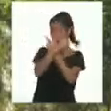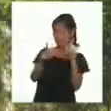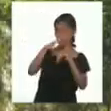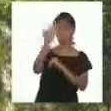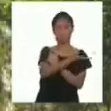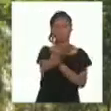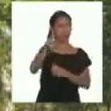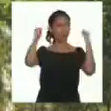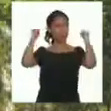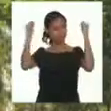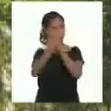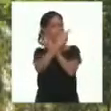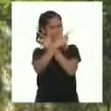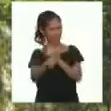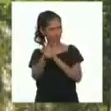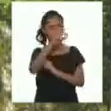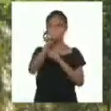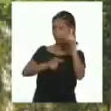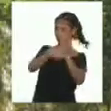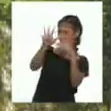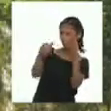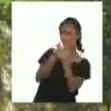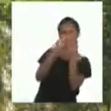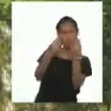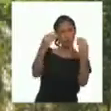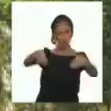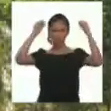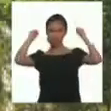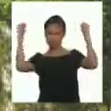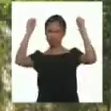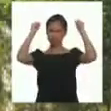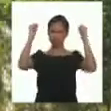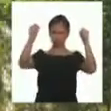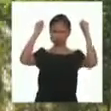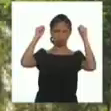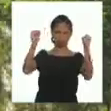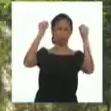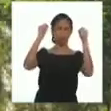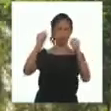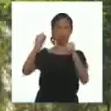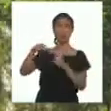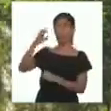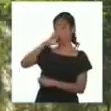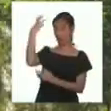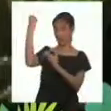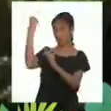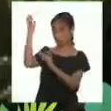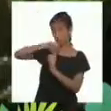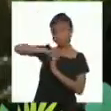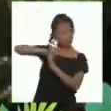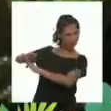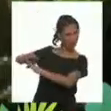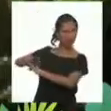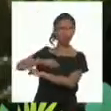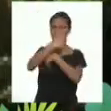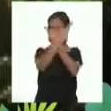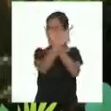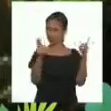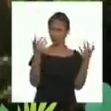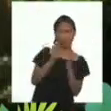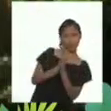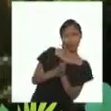libertad. Por eso, se animaron a participar en las luchas contra la corona española.